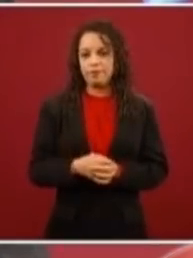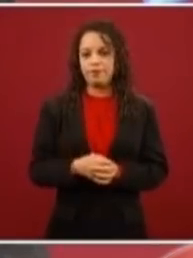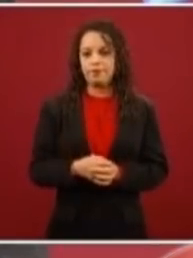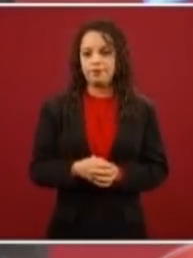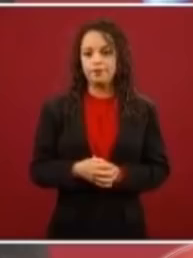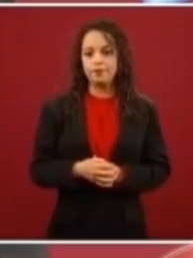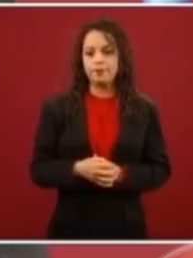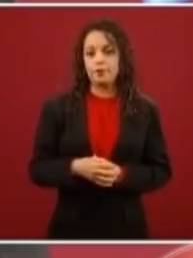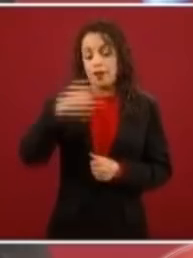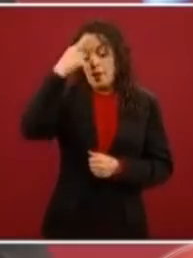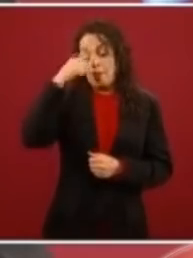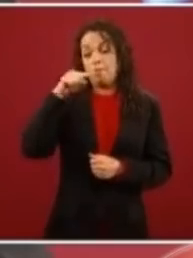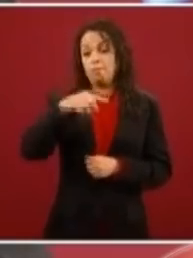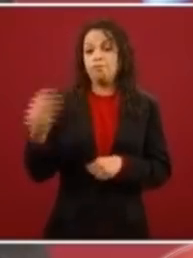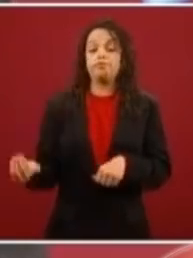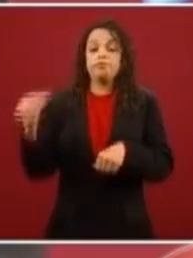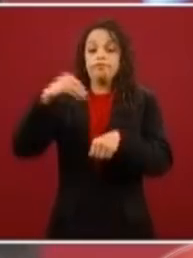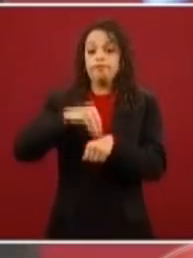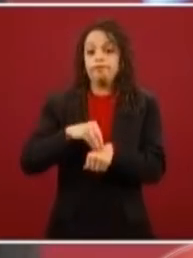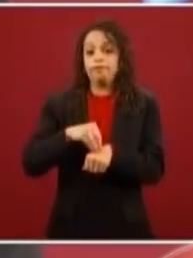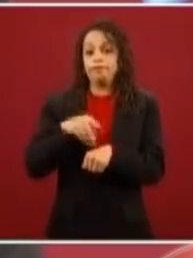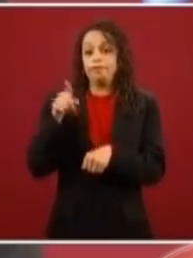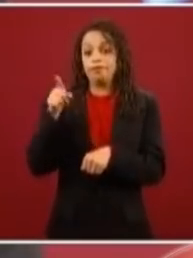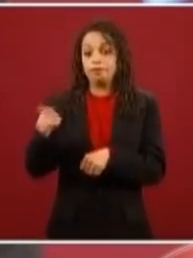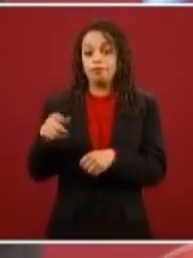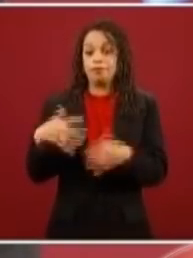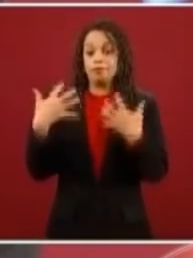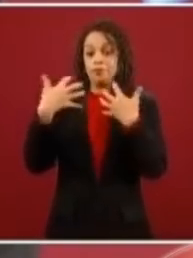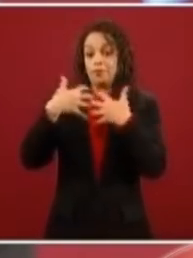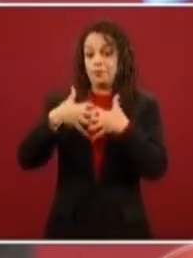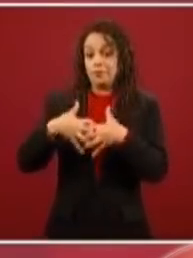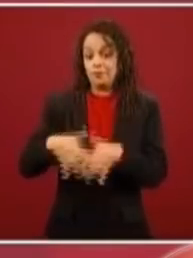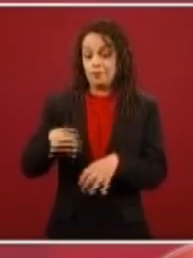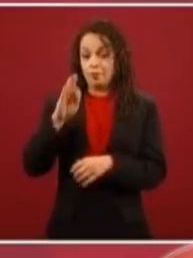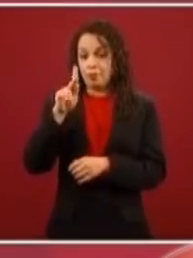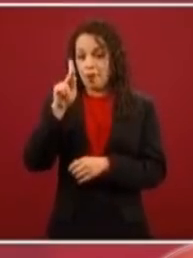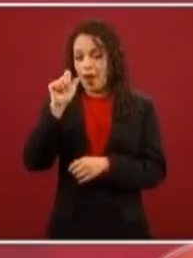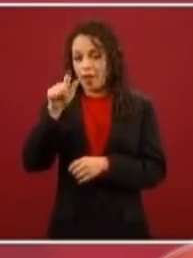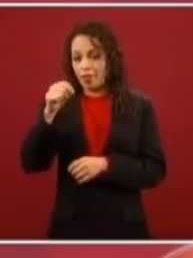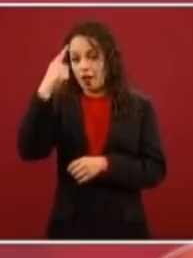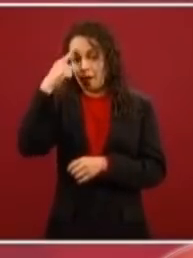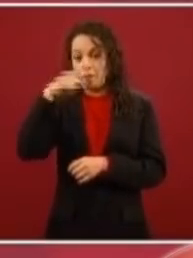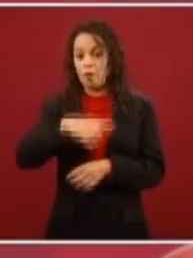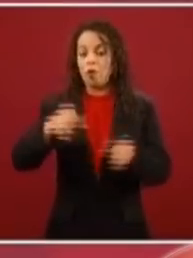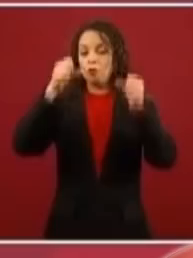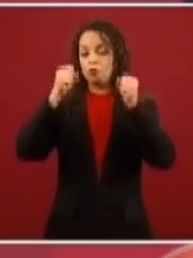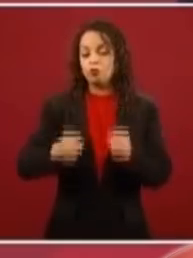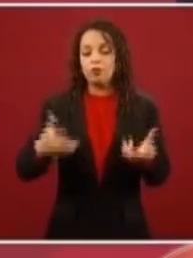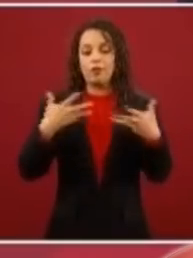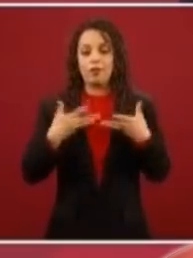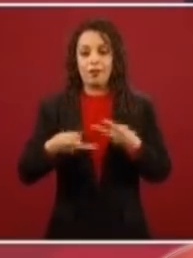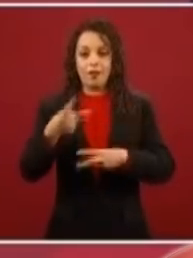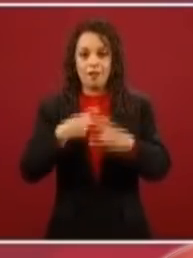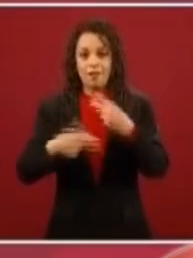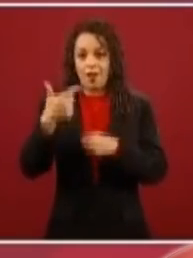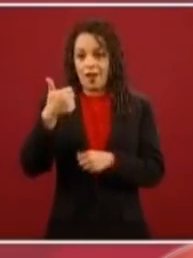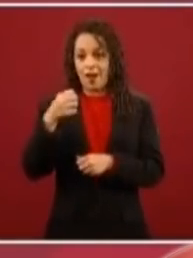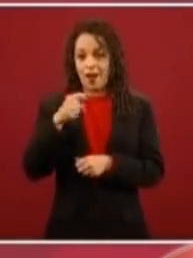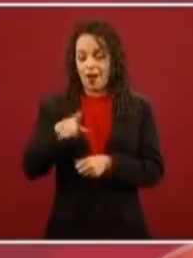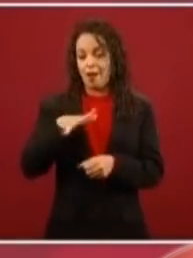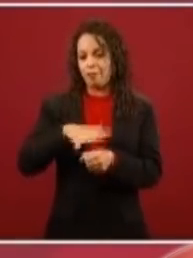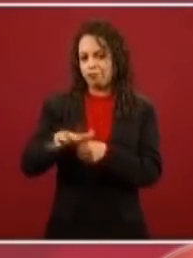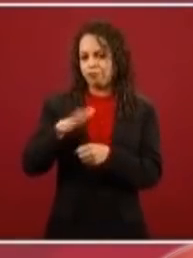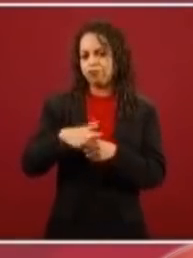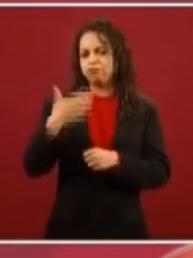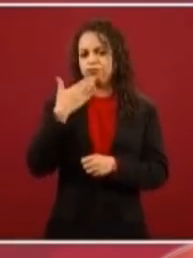para hacer su planta y que les garantizaron gas a precio